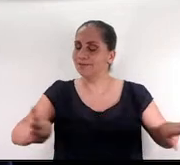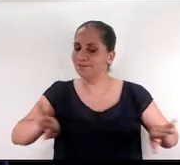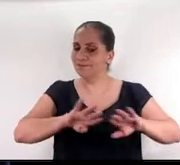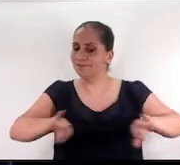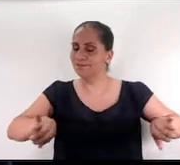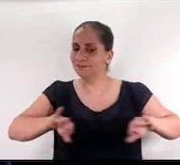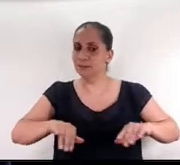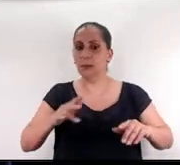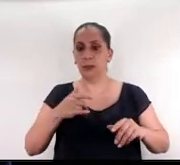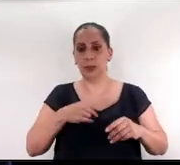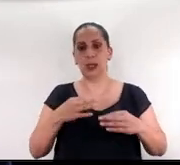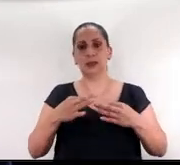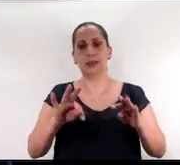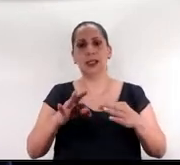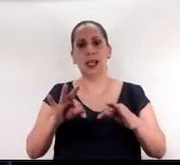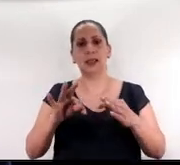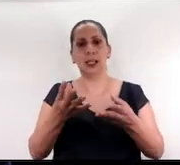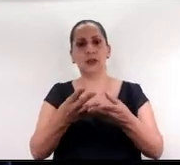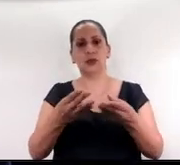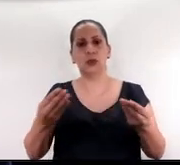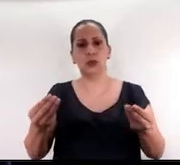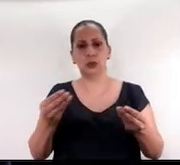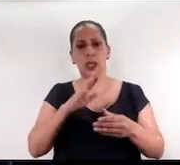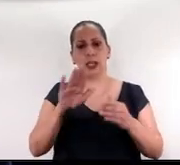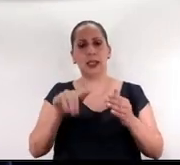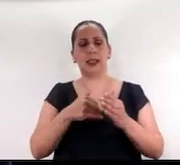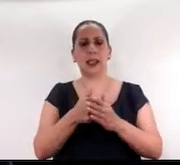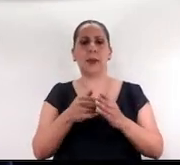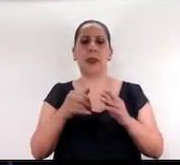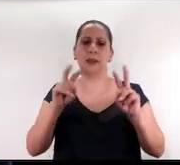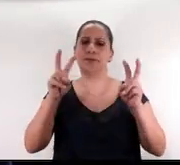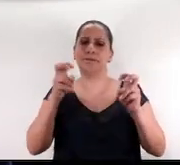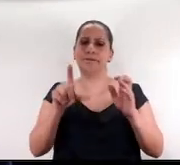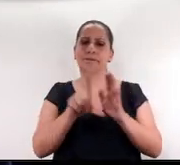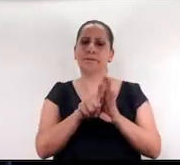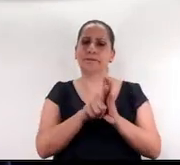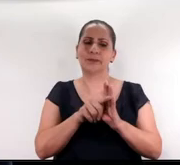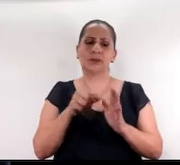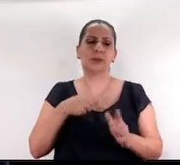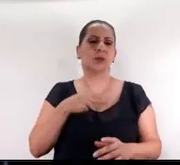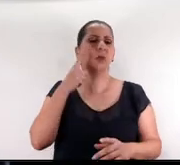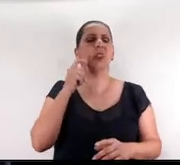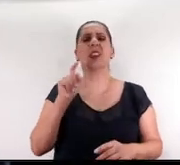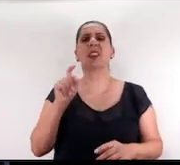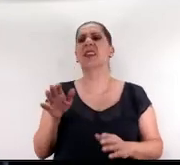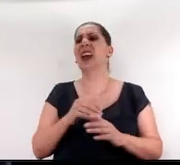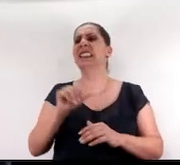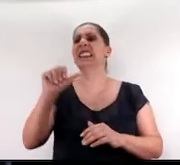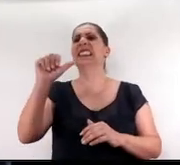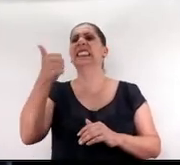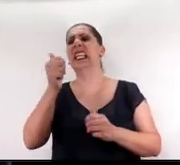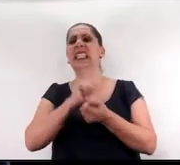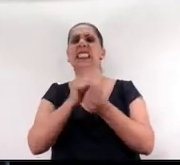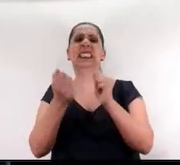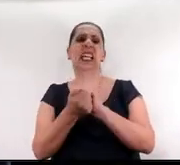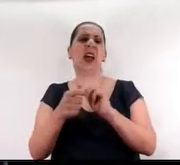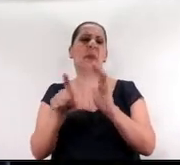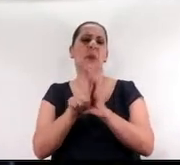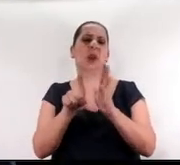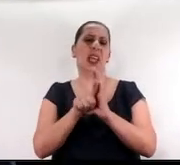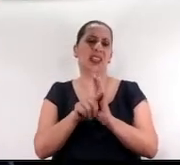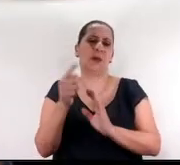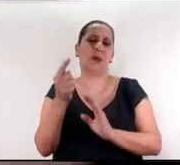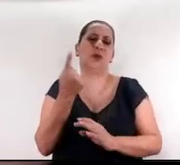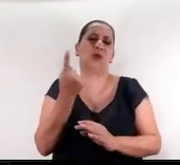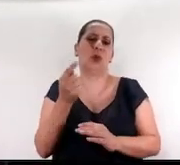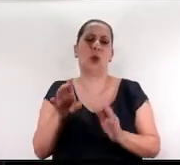botella que también está en el tema legislativo. Yo no creo que haya que hacer 10 referendos, es uno solo, como lo hacen en Suiza,